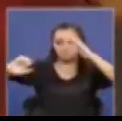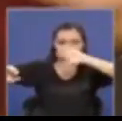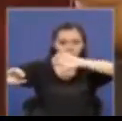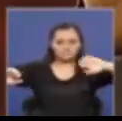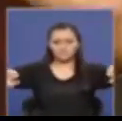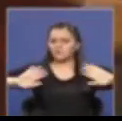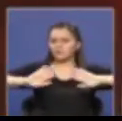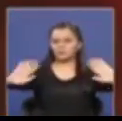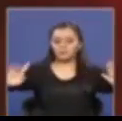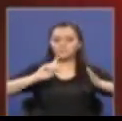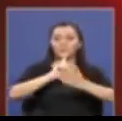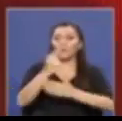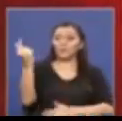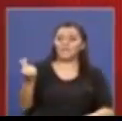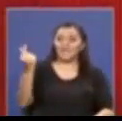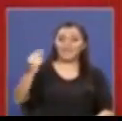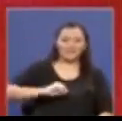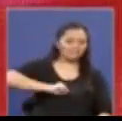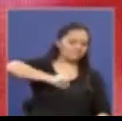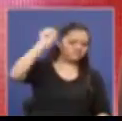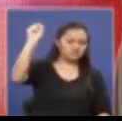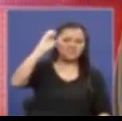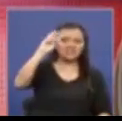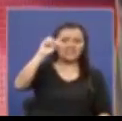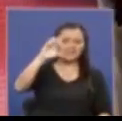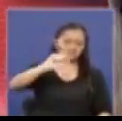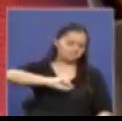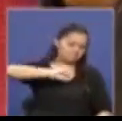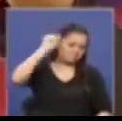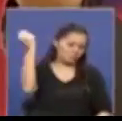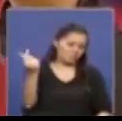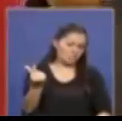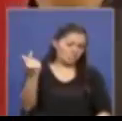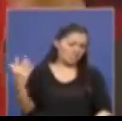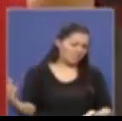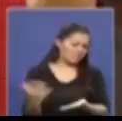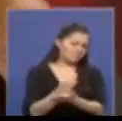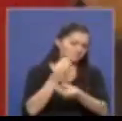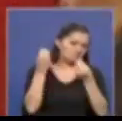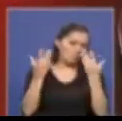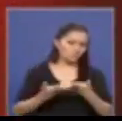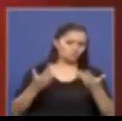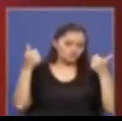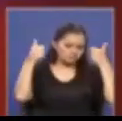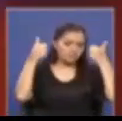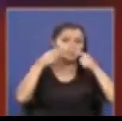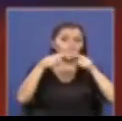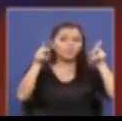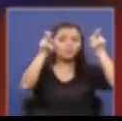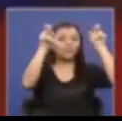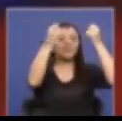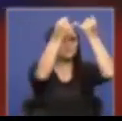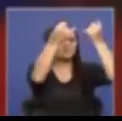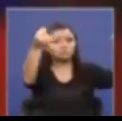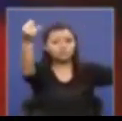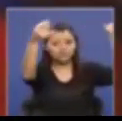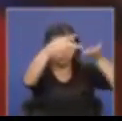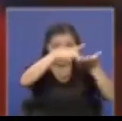verdadera rentabilidad de las empresas públicas. ¿Sí estamos claros en eso o no? Entonces, esto también incluye a las empresas